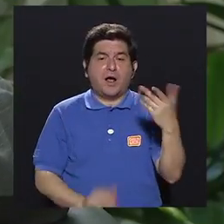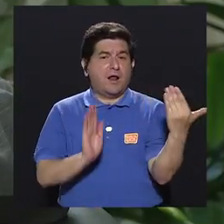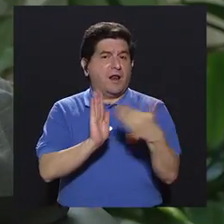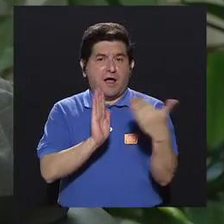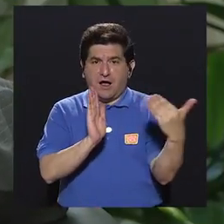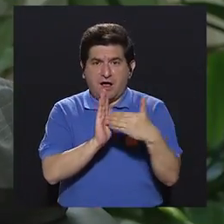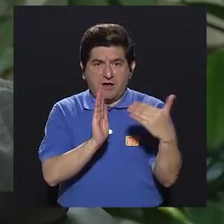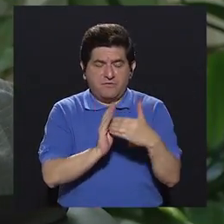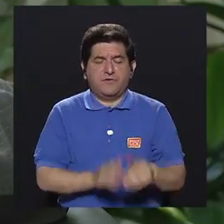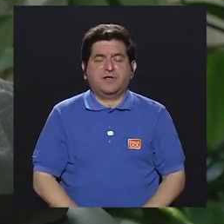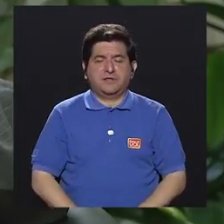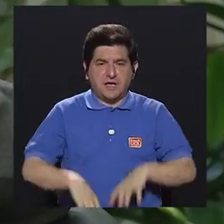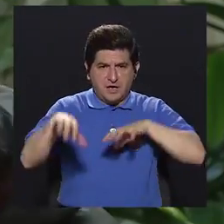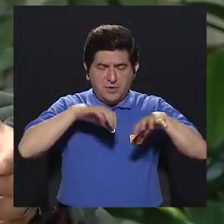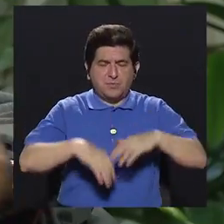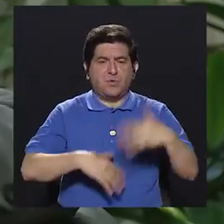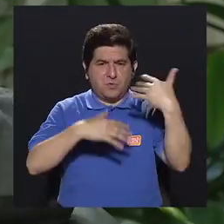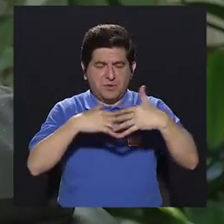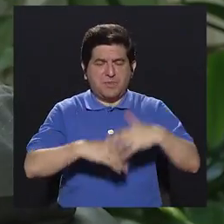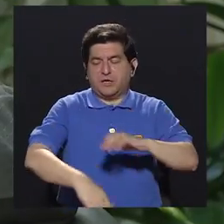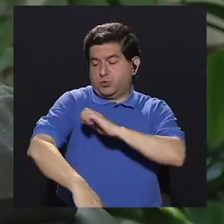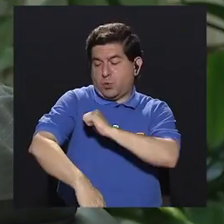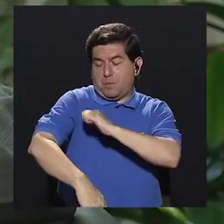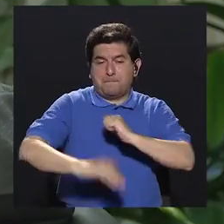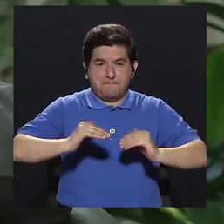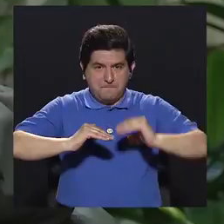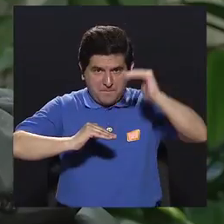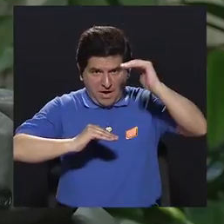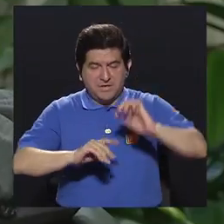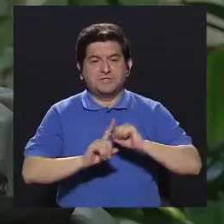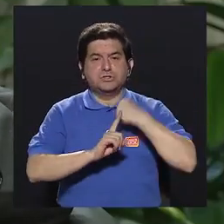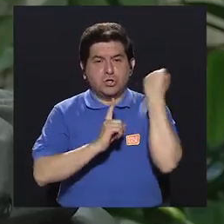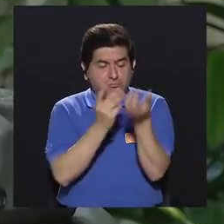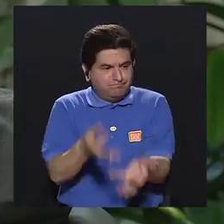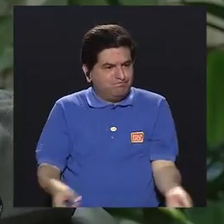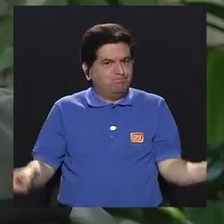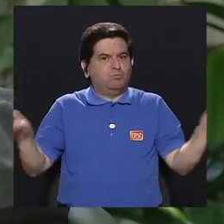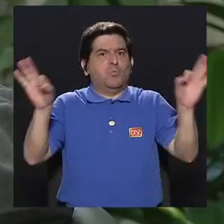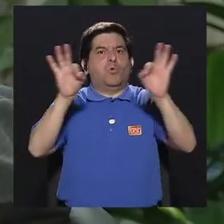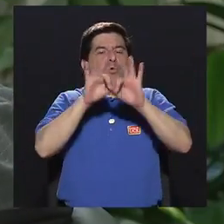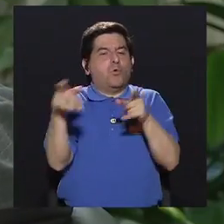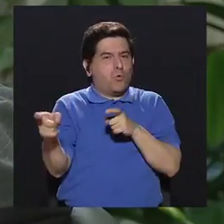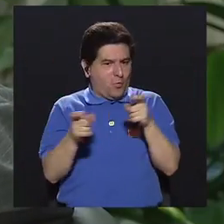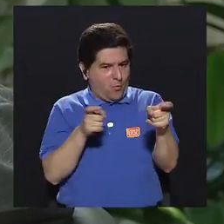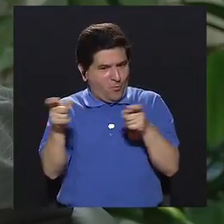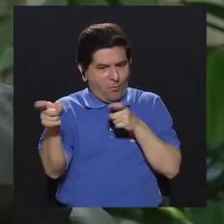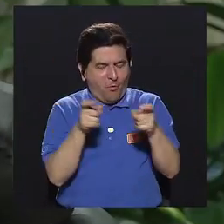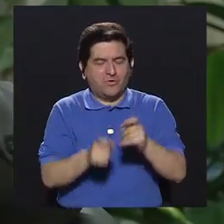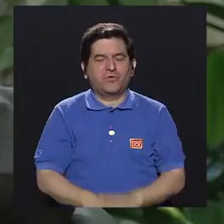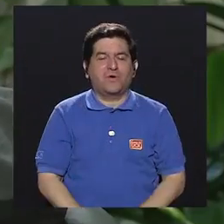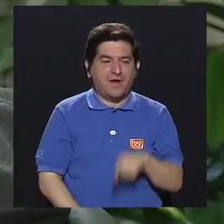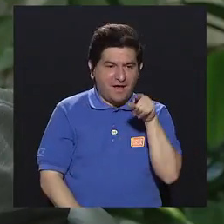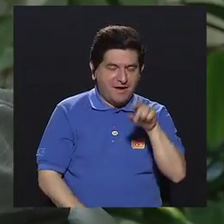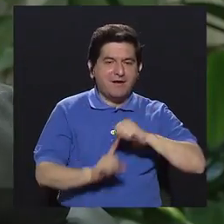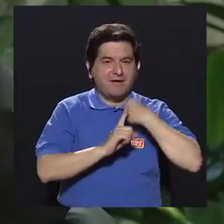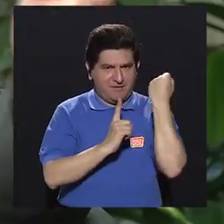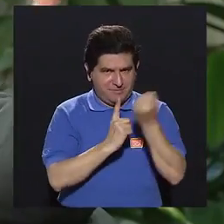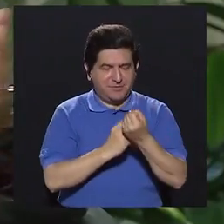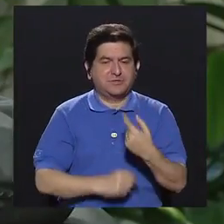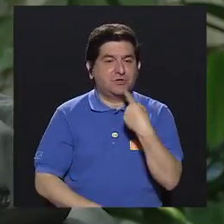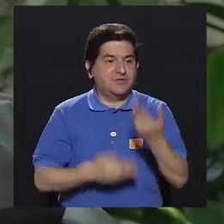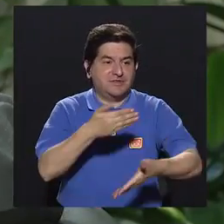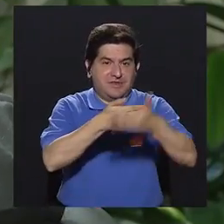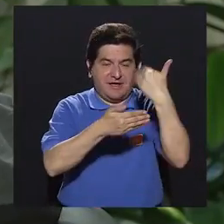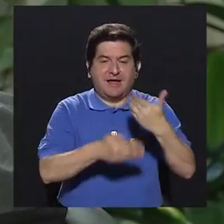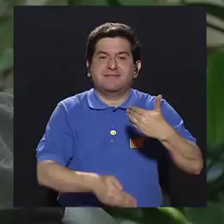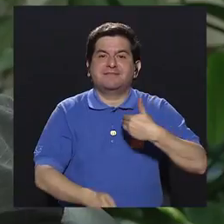vernos afectados a nivel circulatorio, por ejemplo, presión arterial, es una de las cosas muy importantes que hay que controlar para este tipo de cosas. Les